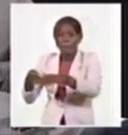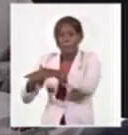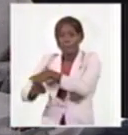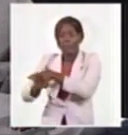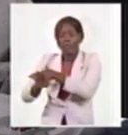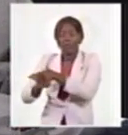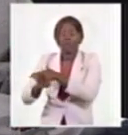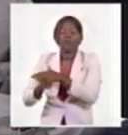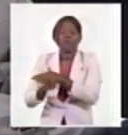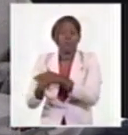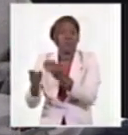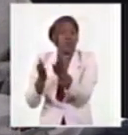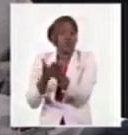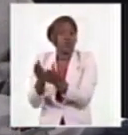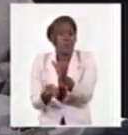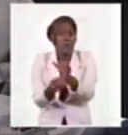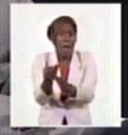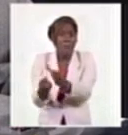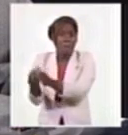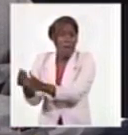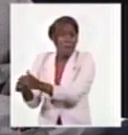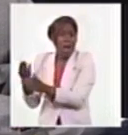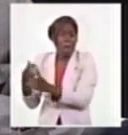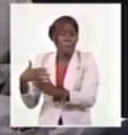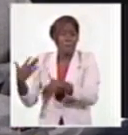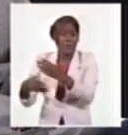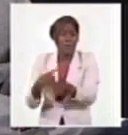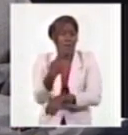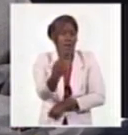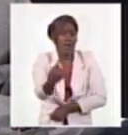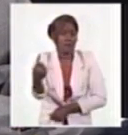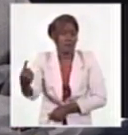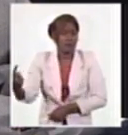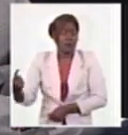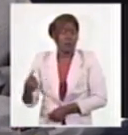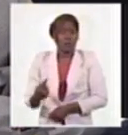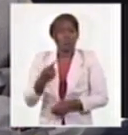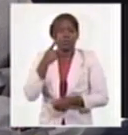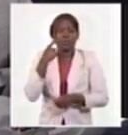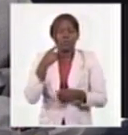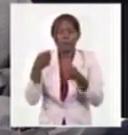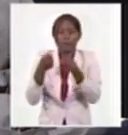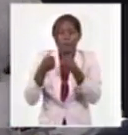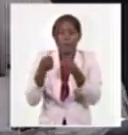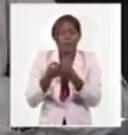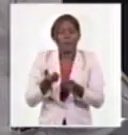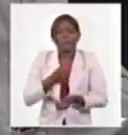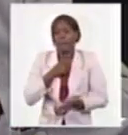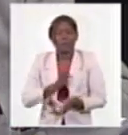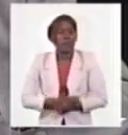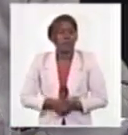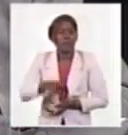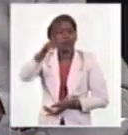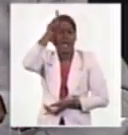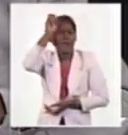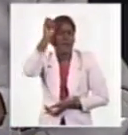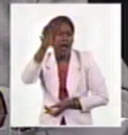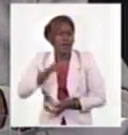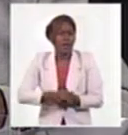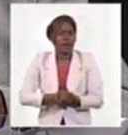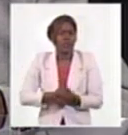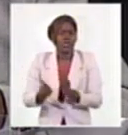Cada vez se incrementa más la contradicción entre Alemania y Polonia, producto de las llamadas